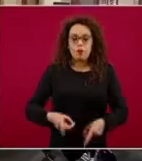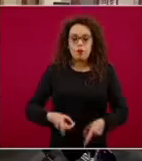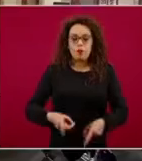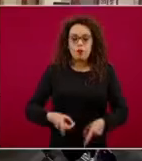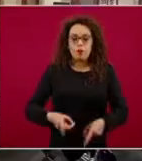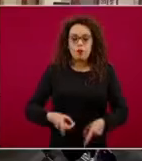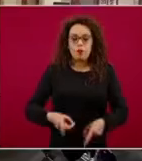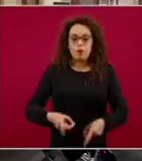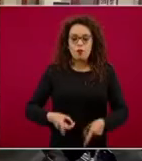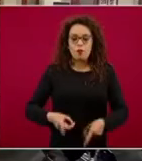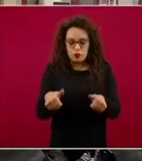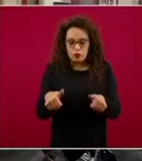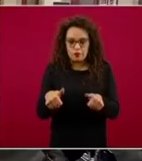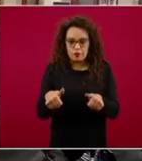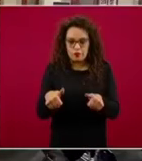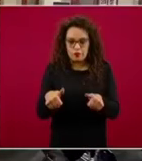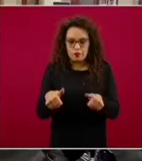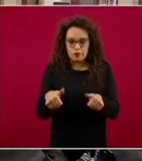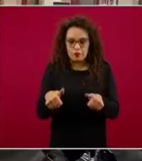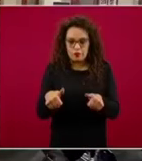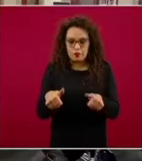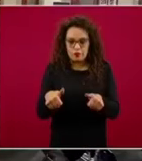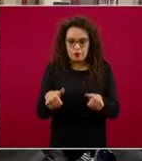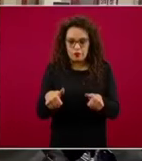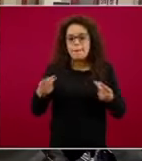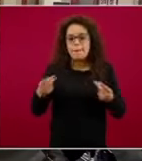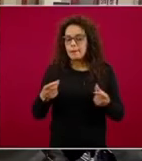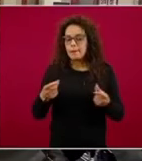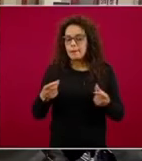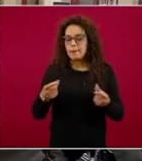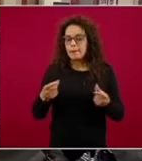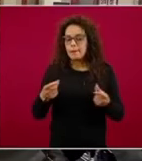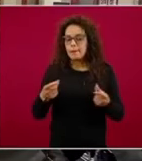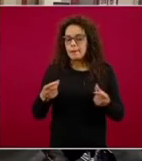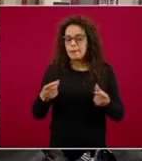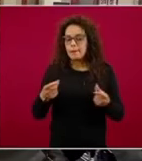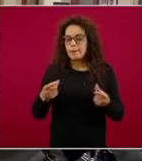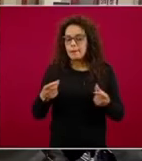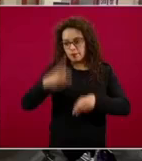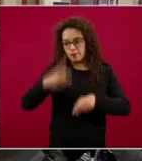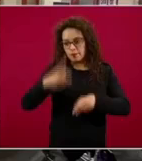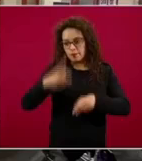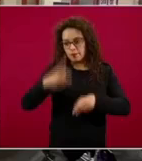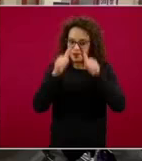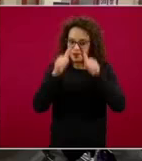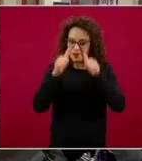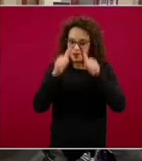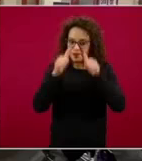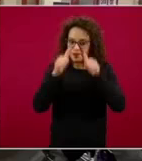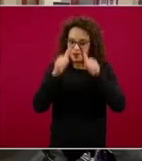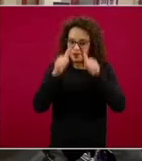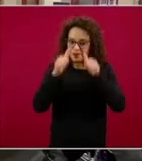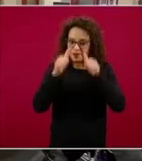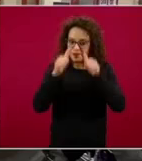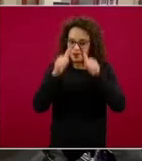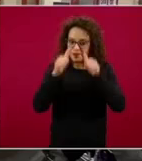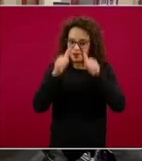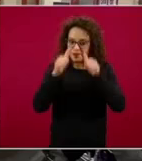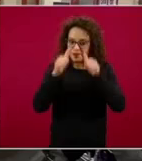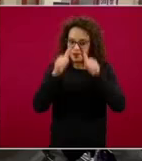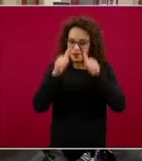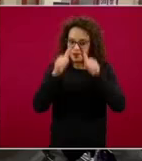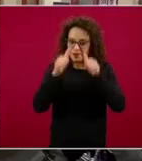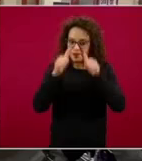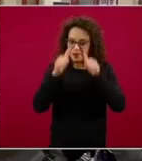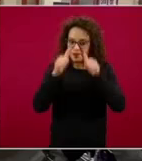atención más prontamente. Si me pasa la última, solo para mostrarla, lo mismo se analiza por entidad federativa.